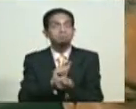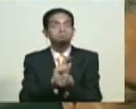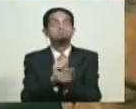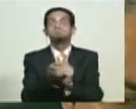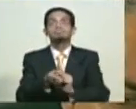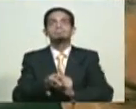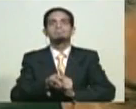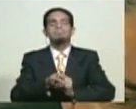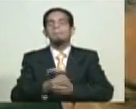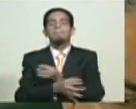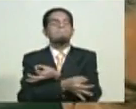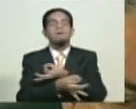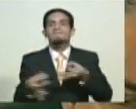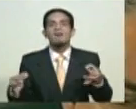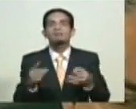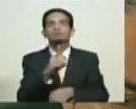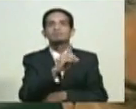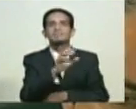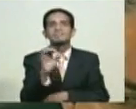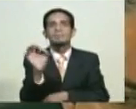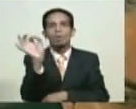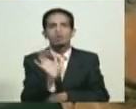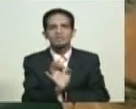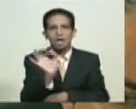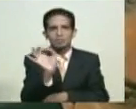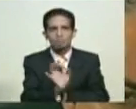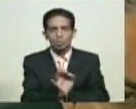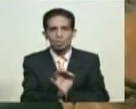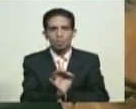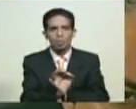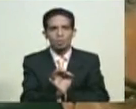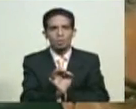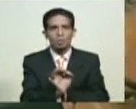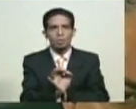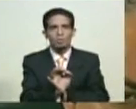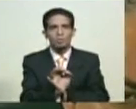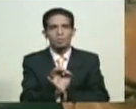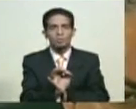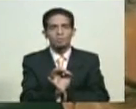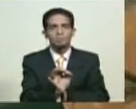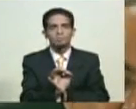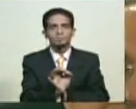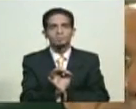éxito 100%, 1000%.